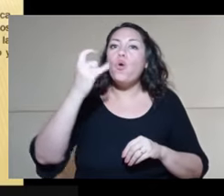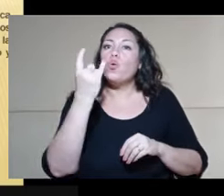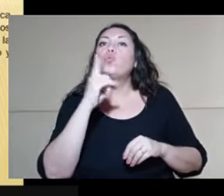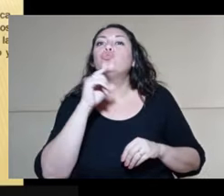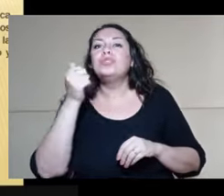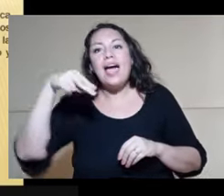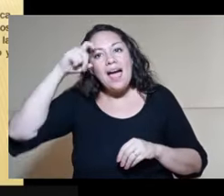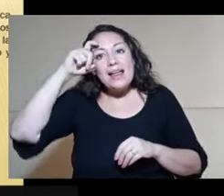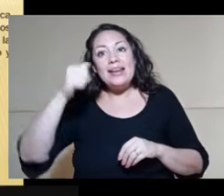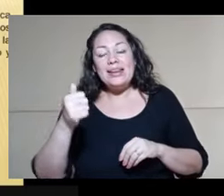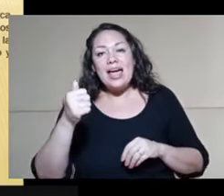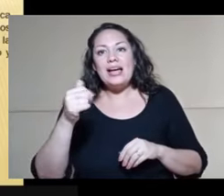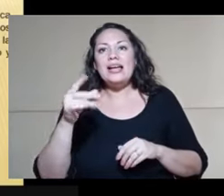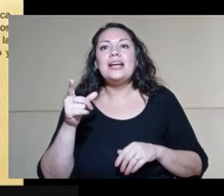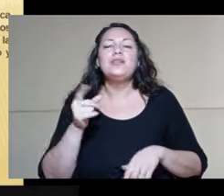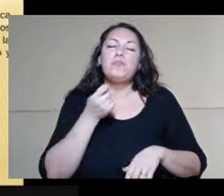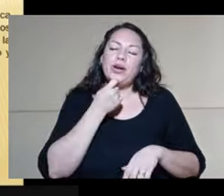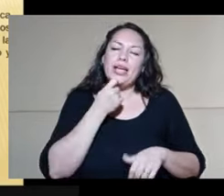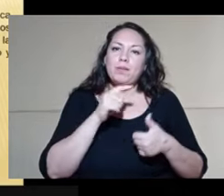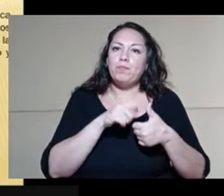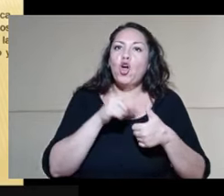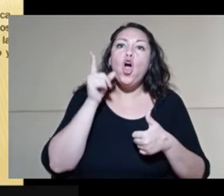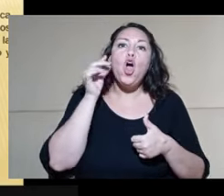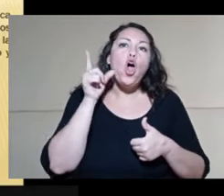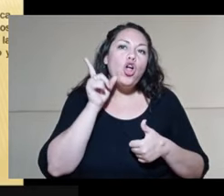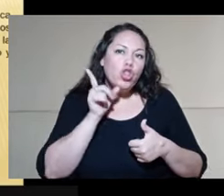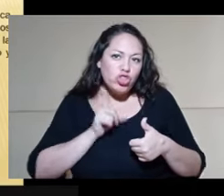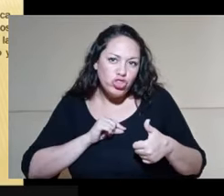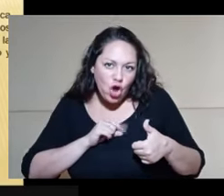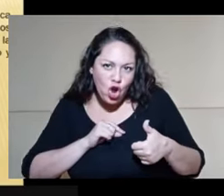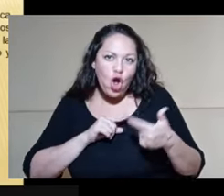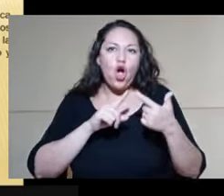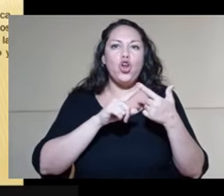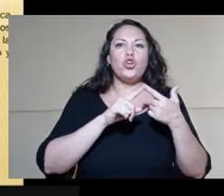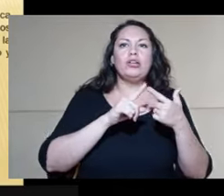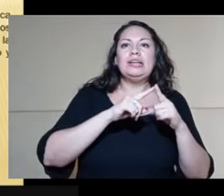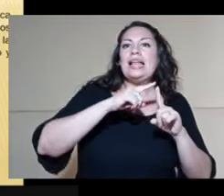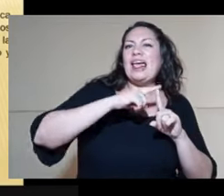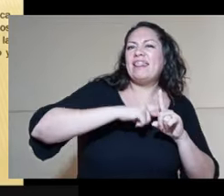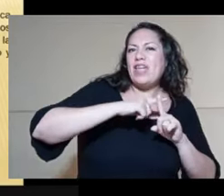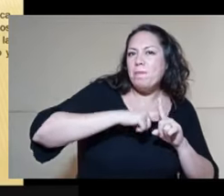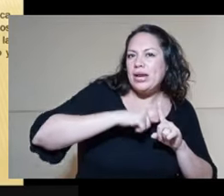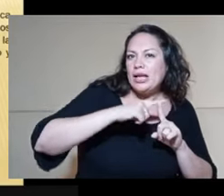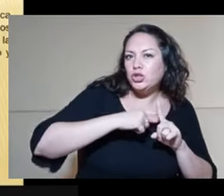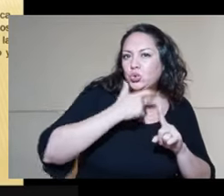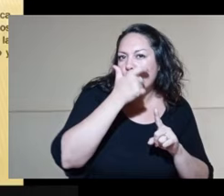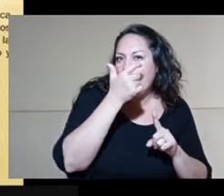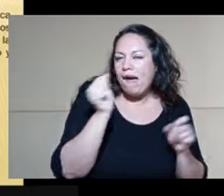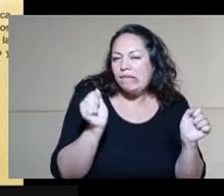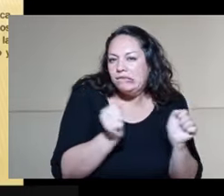el tacto, ¿eh? Puede ser dolor también, sensibilidad térmica, puede ser